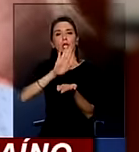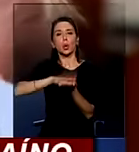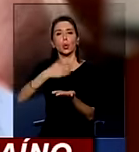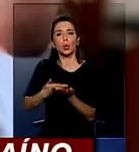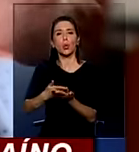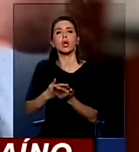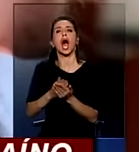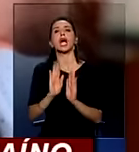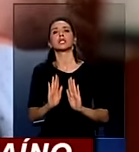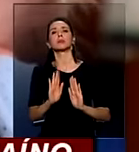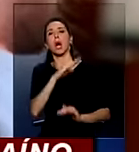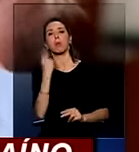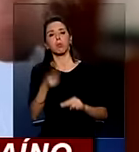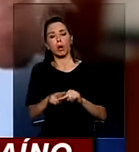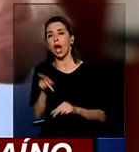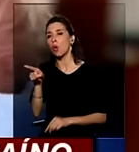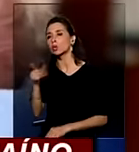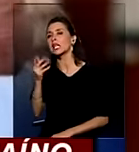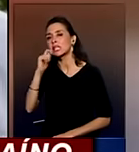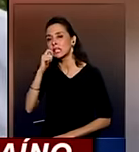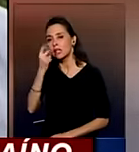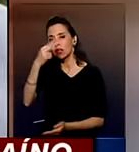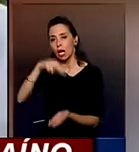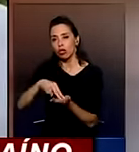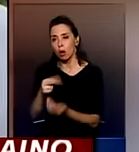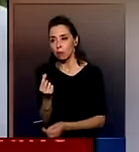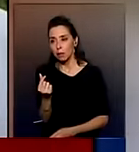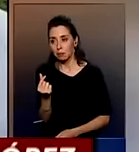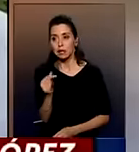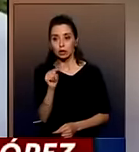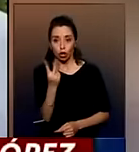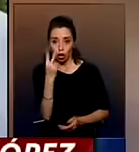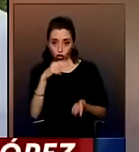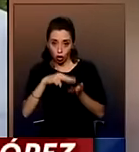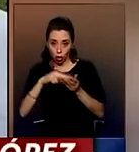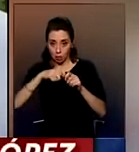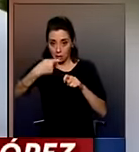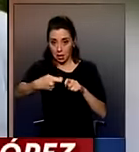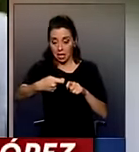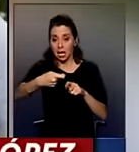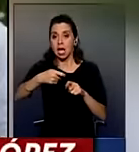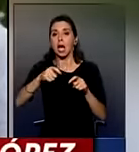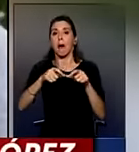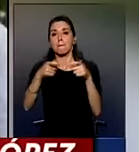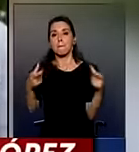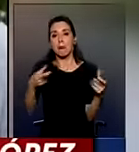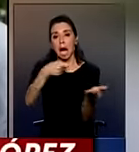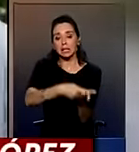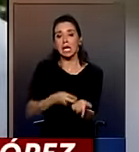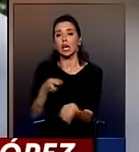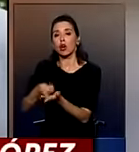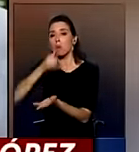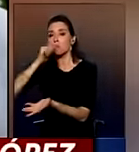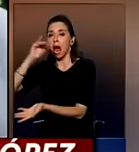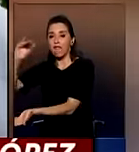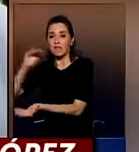esperar a que se muera. ¿Para usted qué significan 2.000 pesos? Tal vez con esto puede pagar un pasaje, puede comprar tal vez una